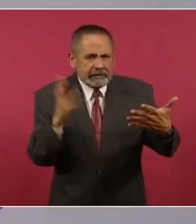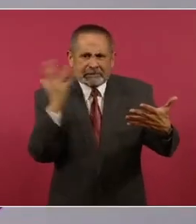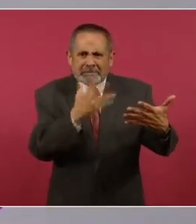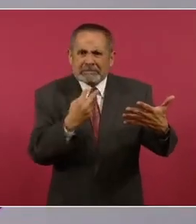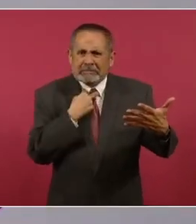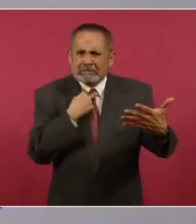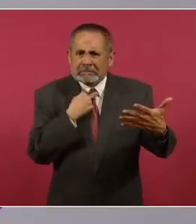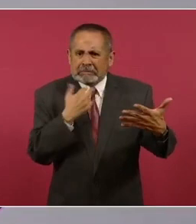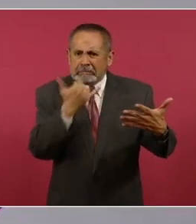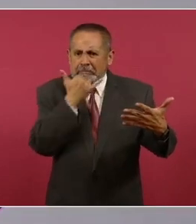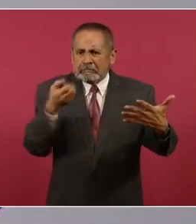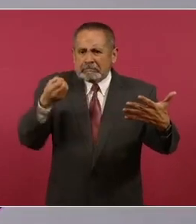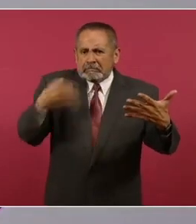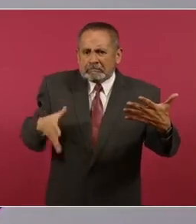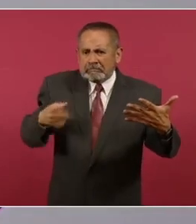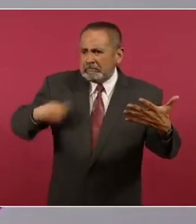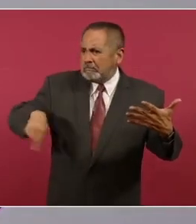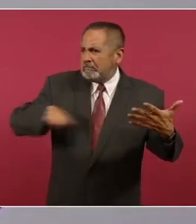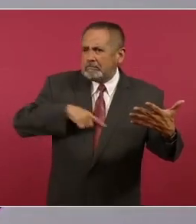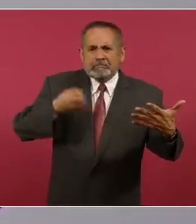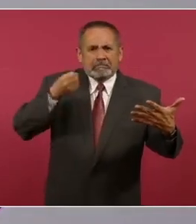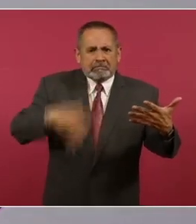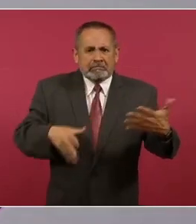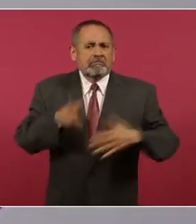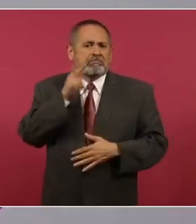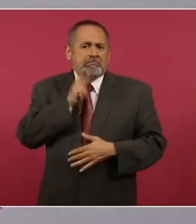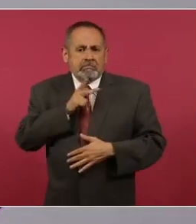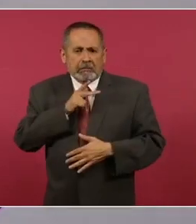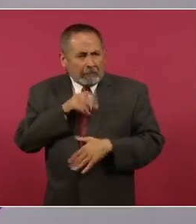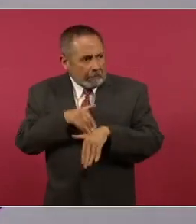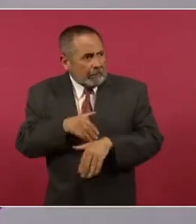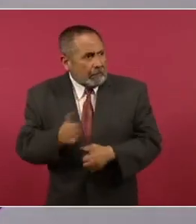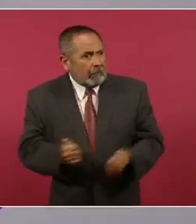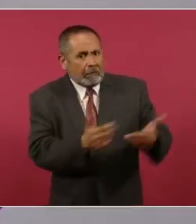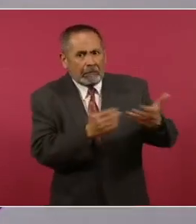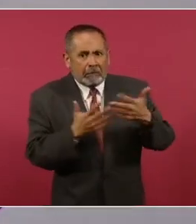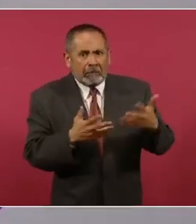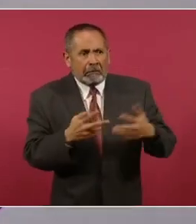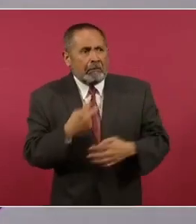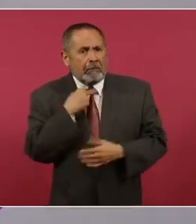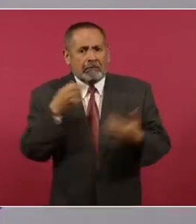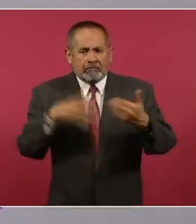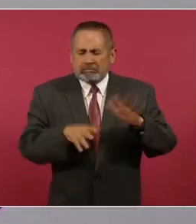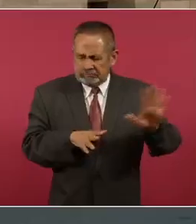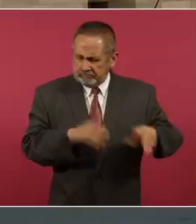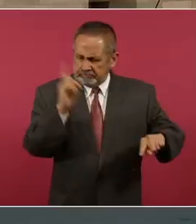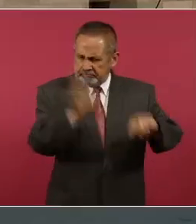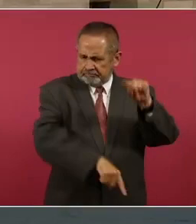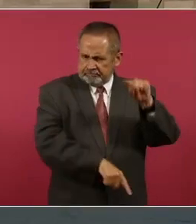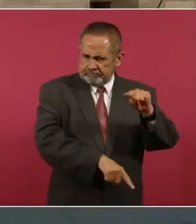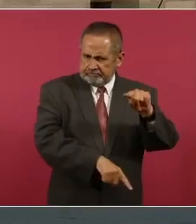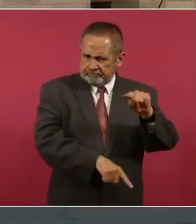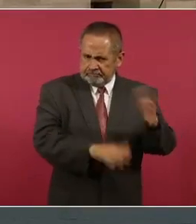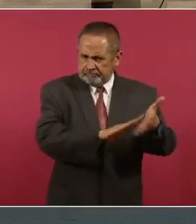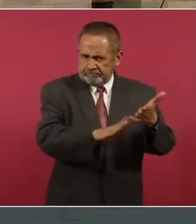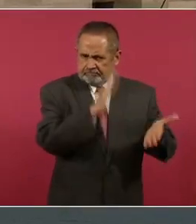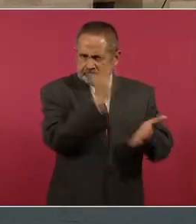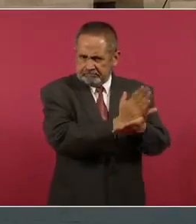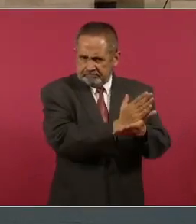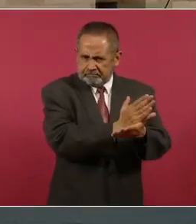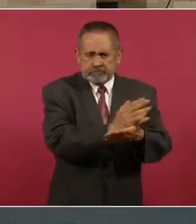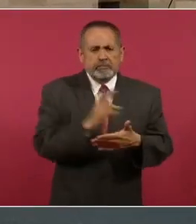comprometía en ese acuerdo nuestro petróleo y poner en su lugar un